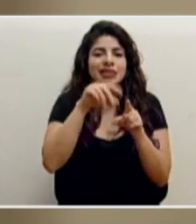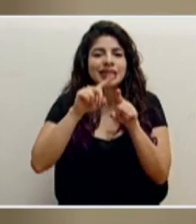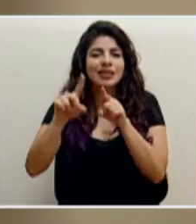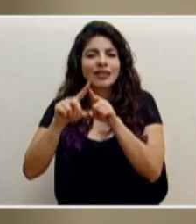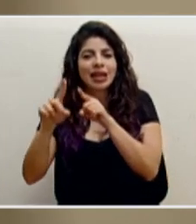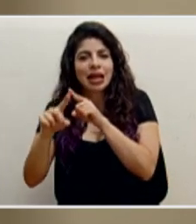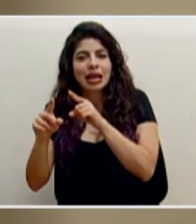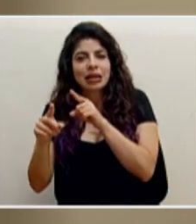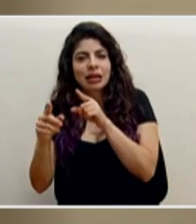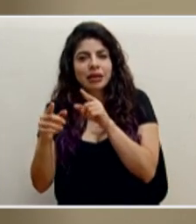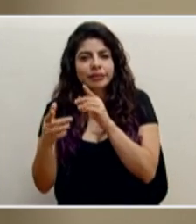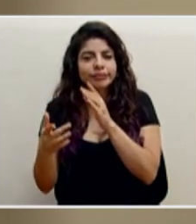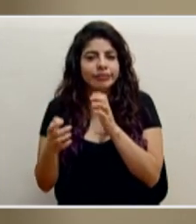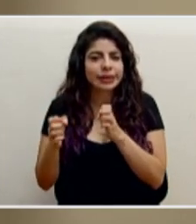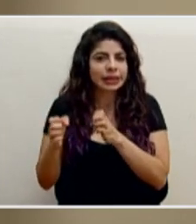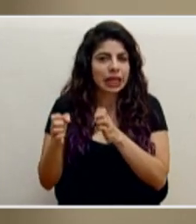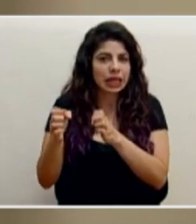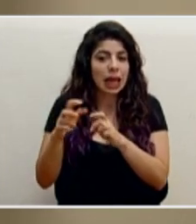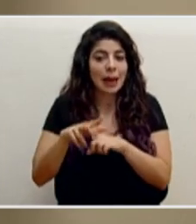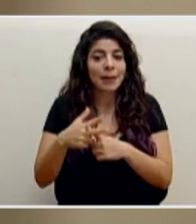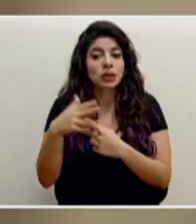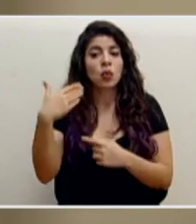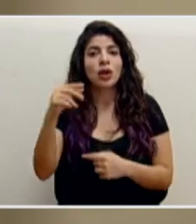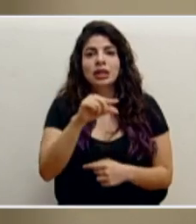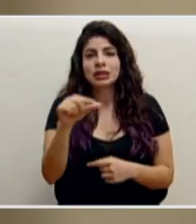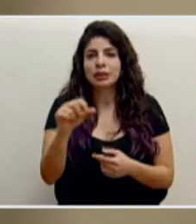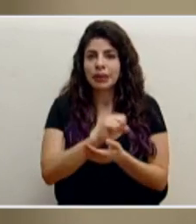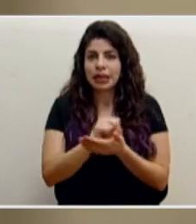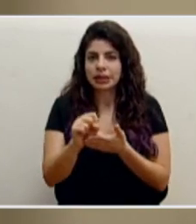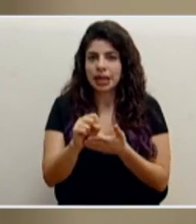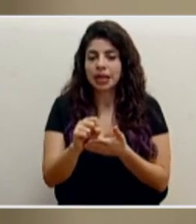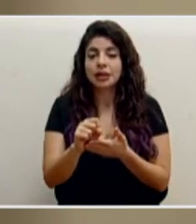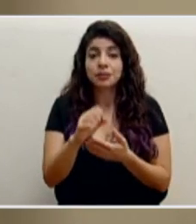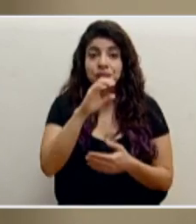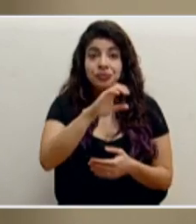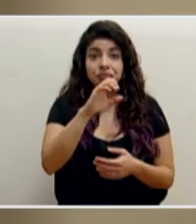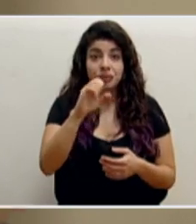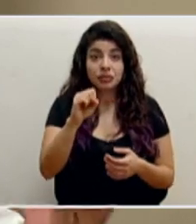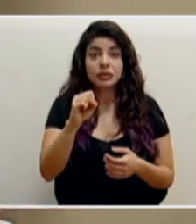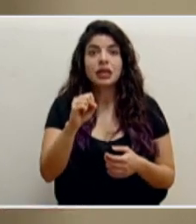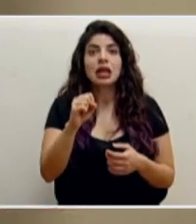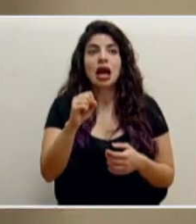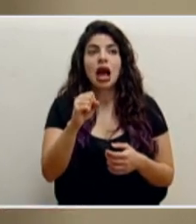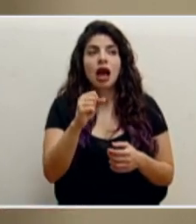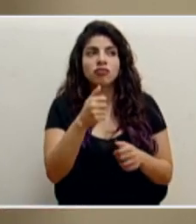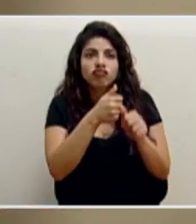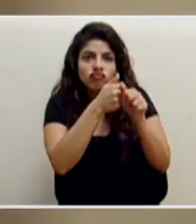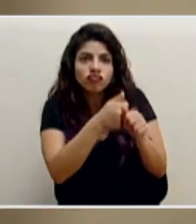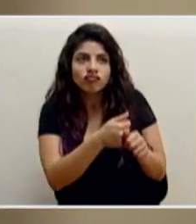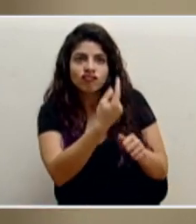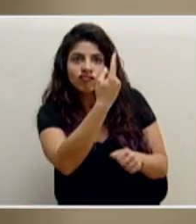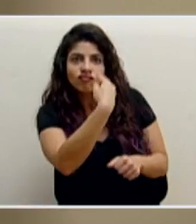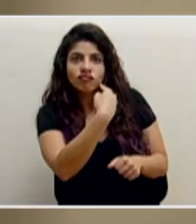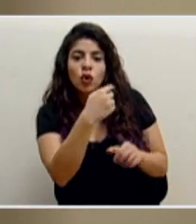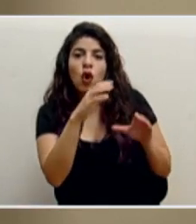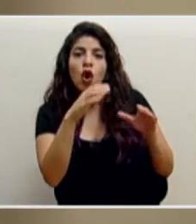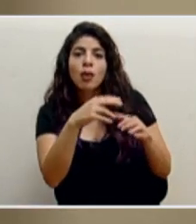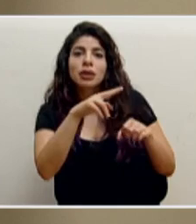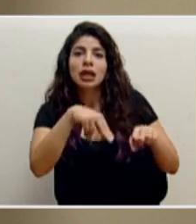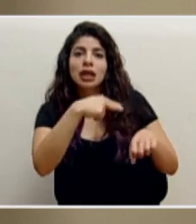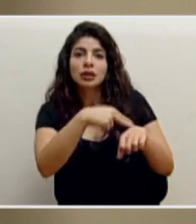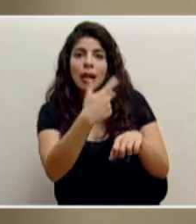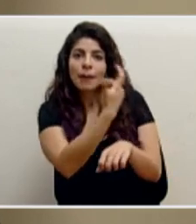tácticas y se va a iniciar en esta Semana Santa. De esta manera, la caja responde a lo instruido por la Comisión Nacional de